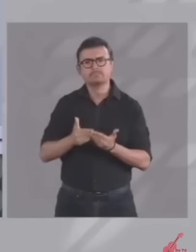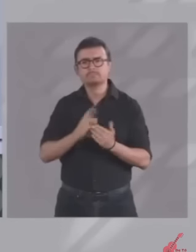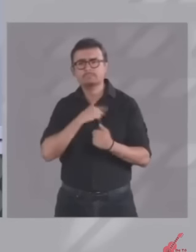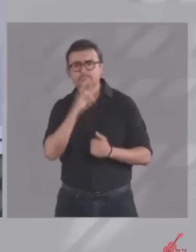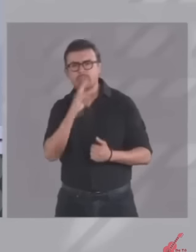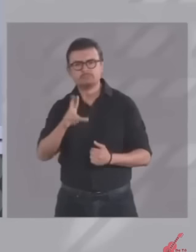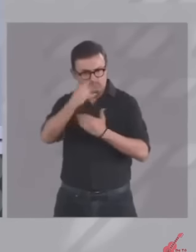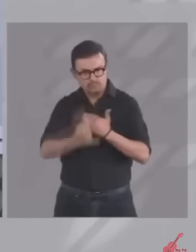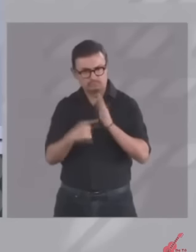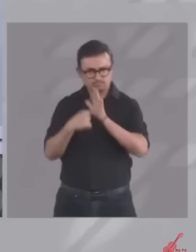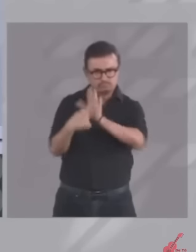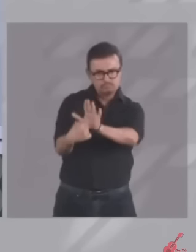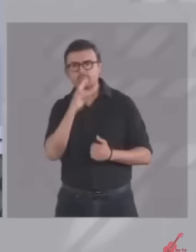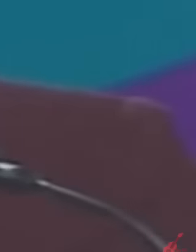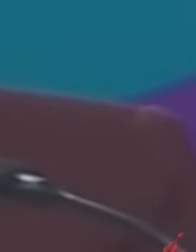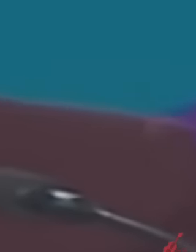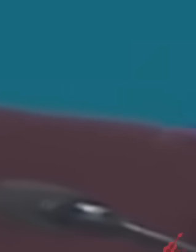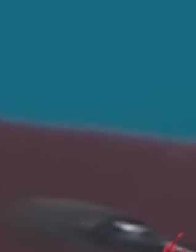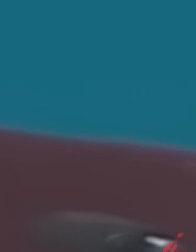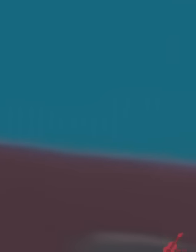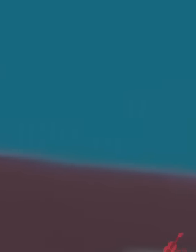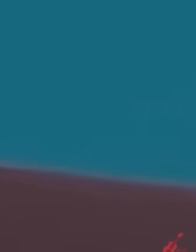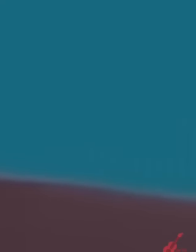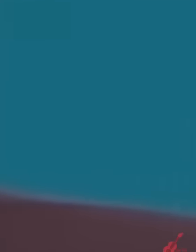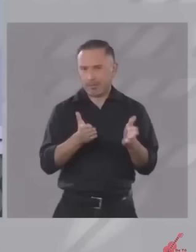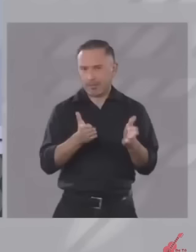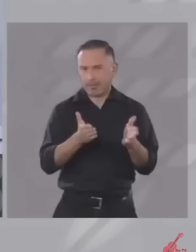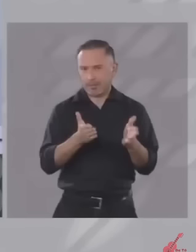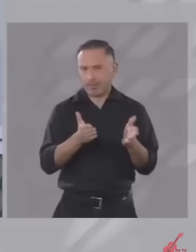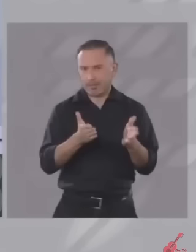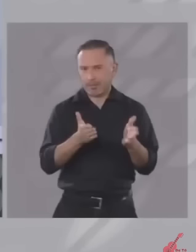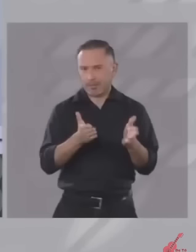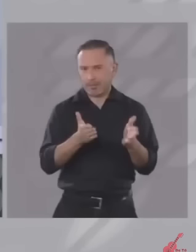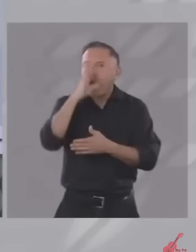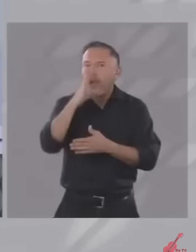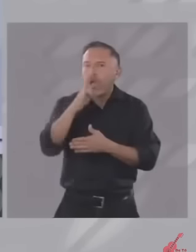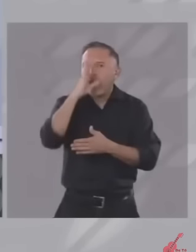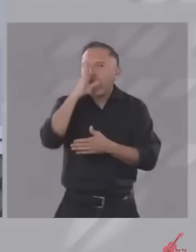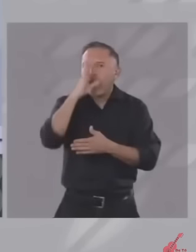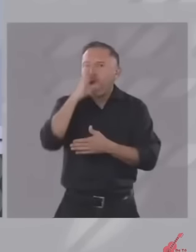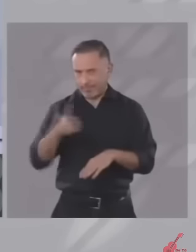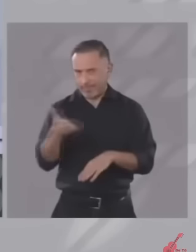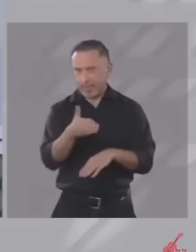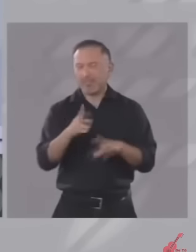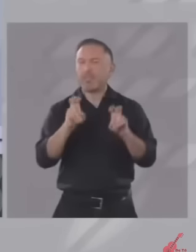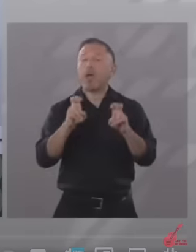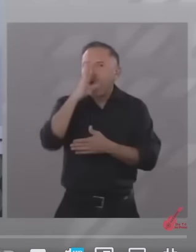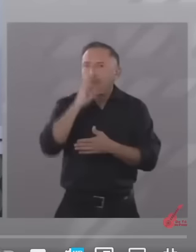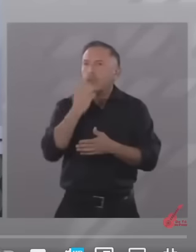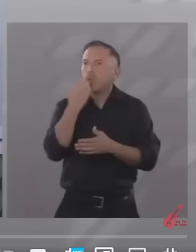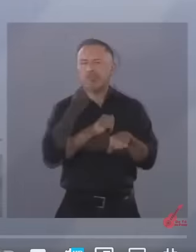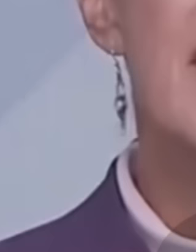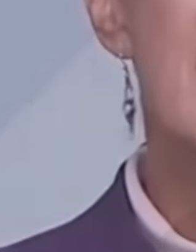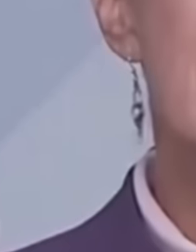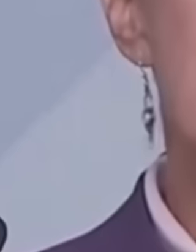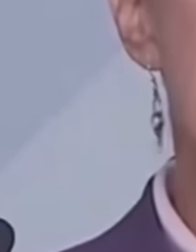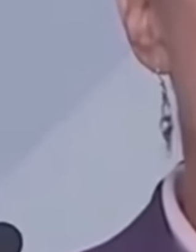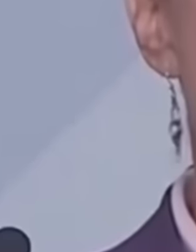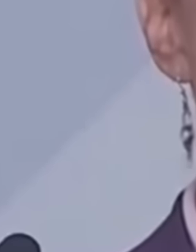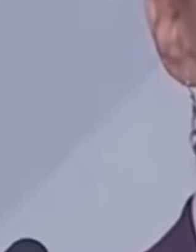Al debate venimos a mostrar nuestros premios. Ya va a empezar con sus mamadas. Cuando tuve 15 años y se...